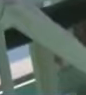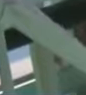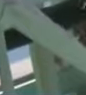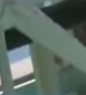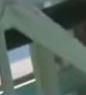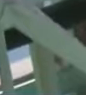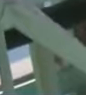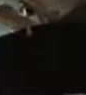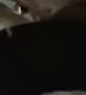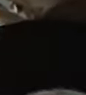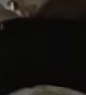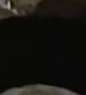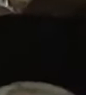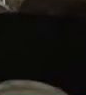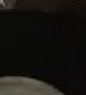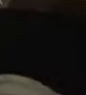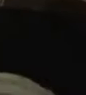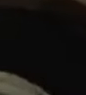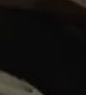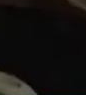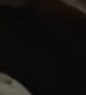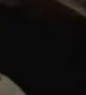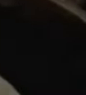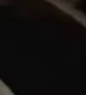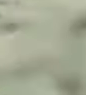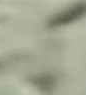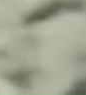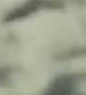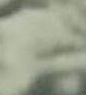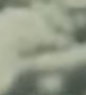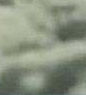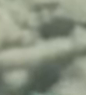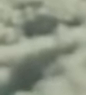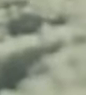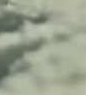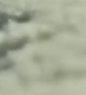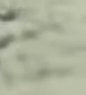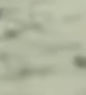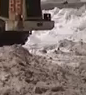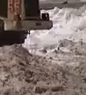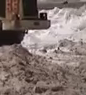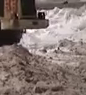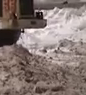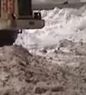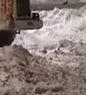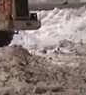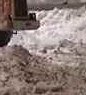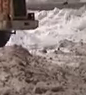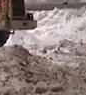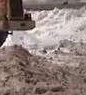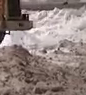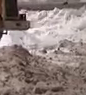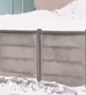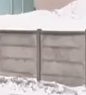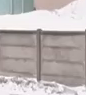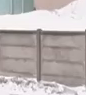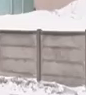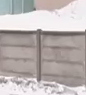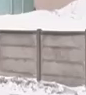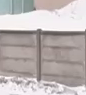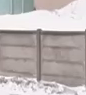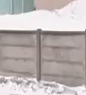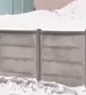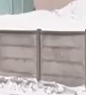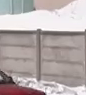prometiéndole anunció y este es el primer paso de ese acuerdo donde codelco quedaría con el 50,1